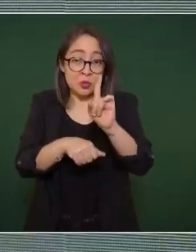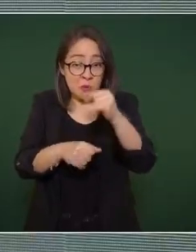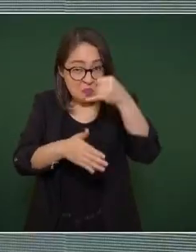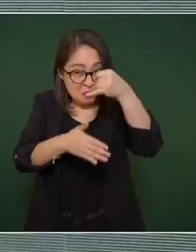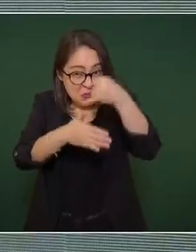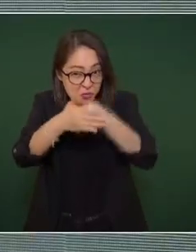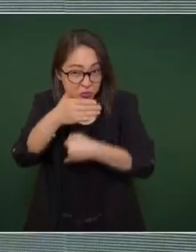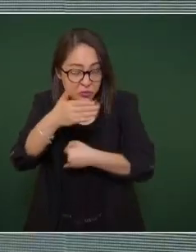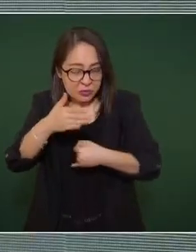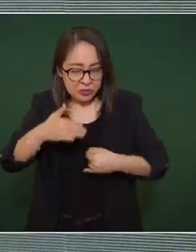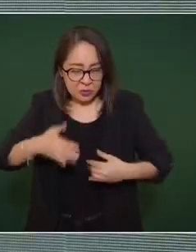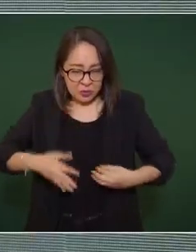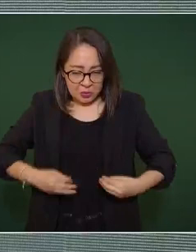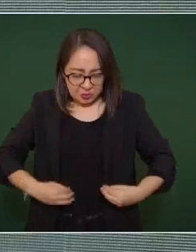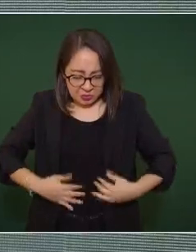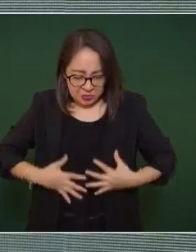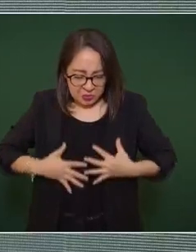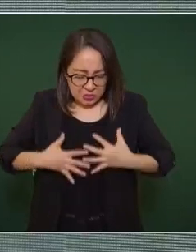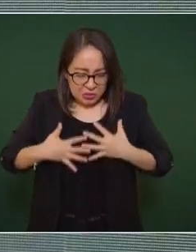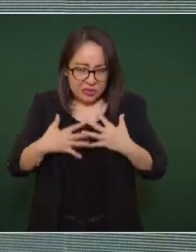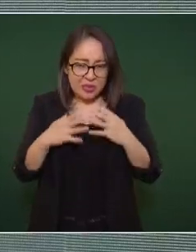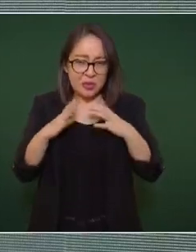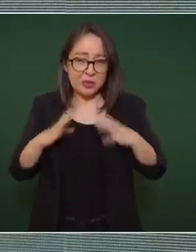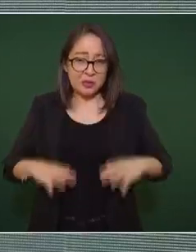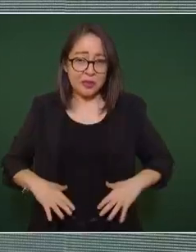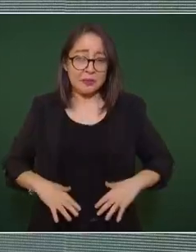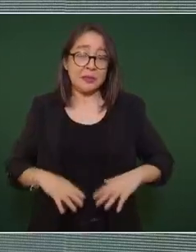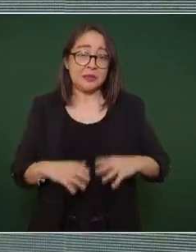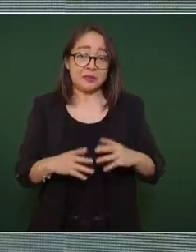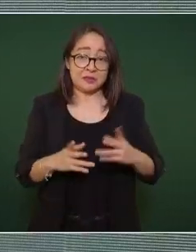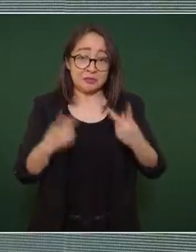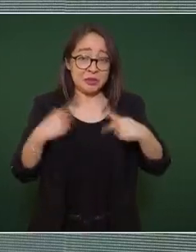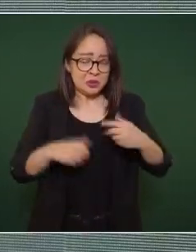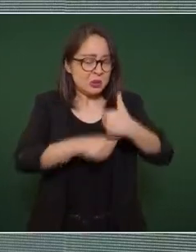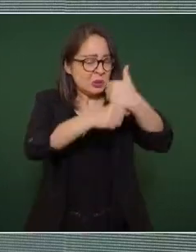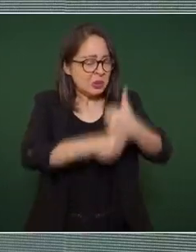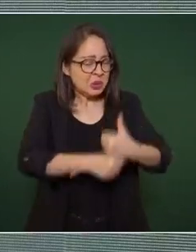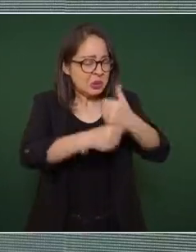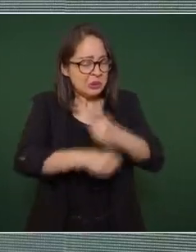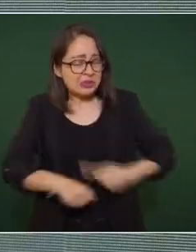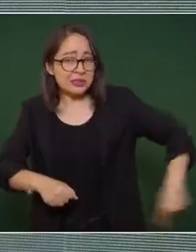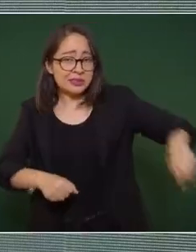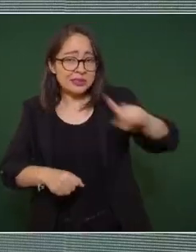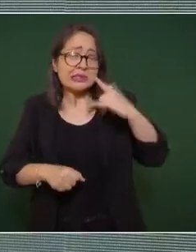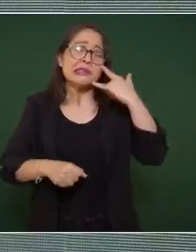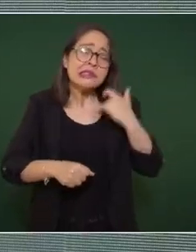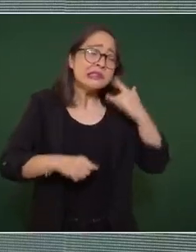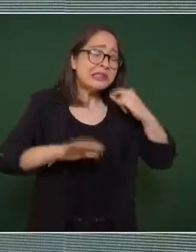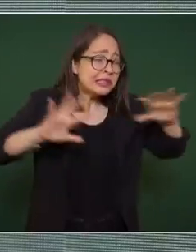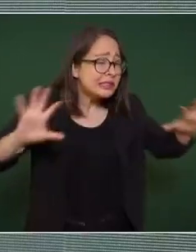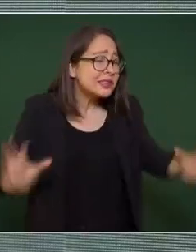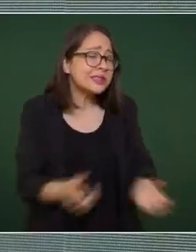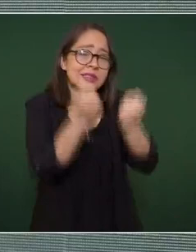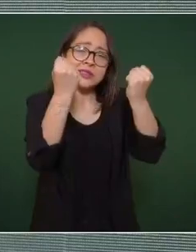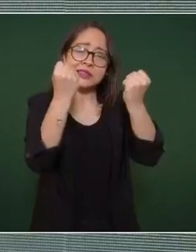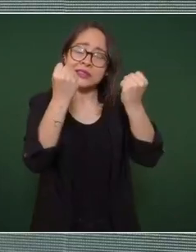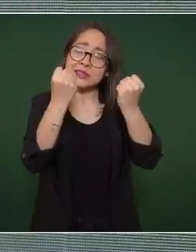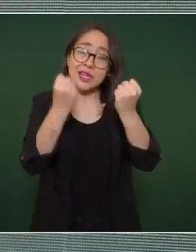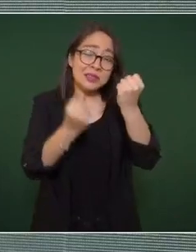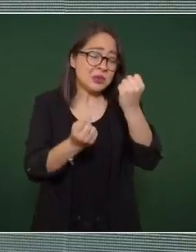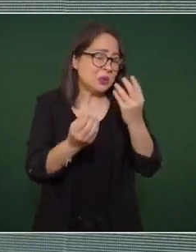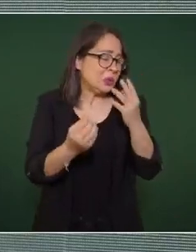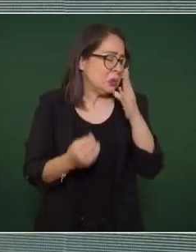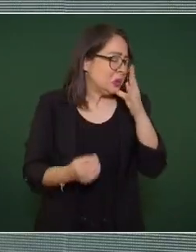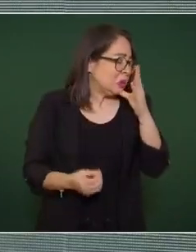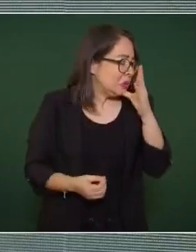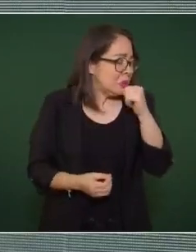Entonces, por más que tratamos de salvarlos, no pudimos. Entonces, eso